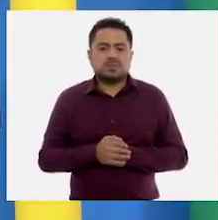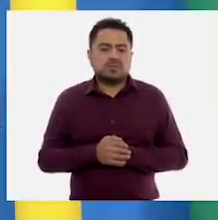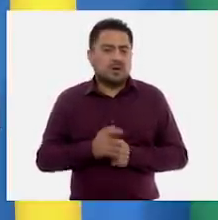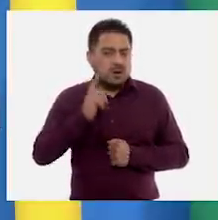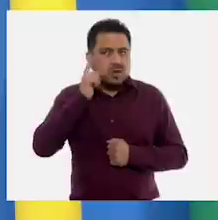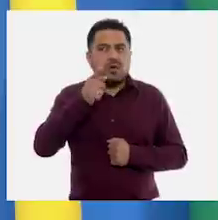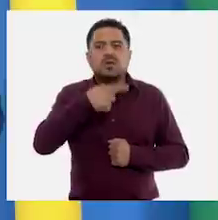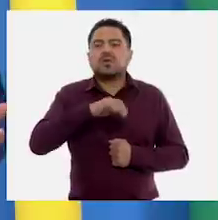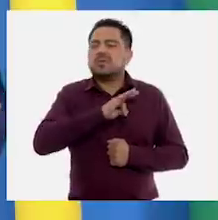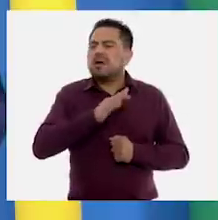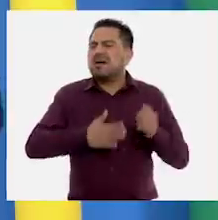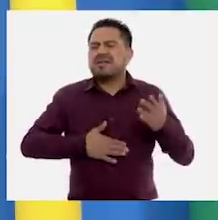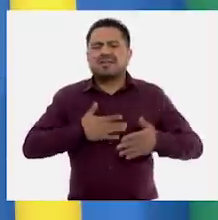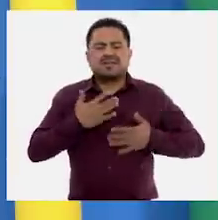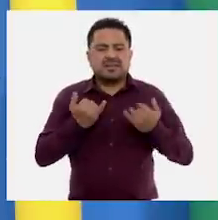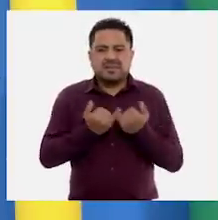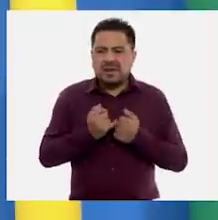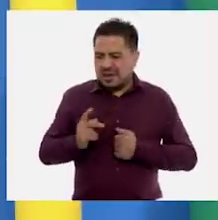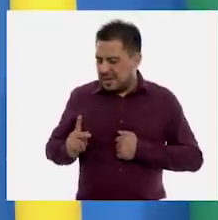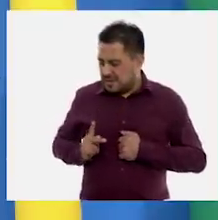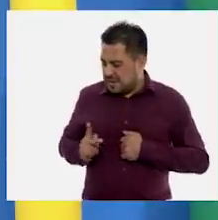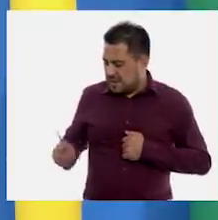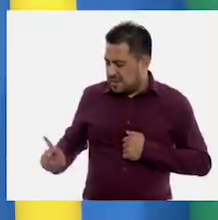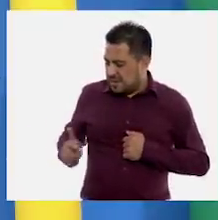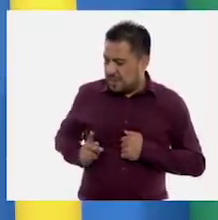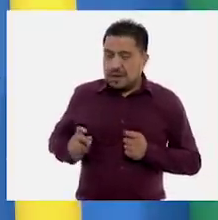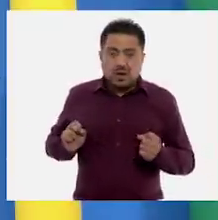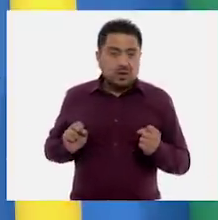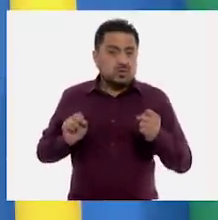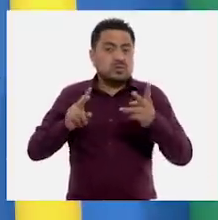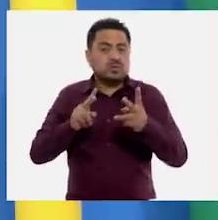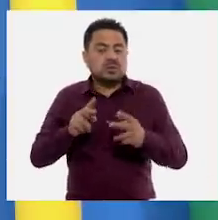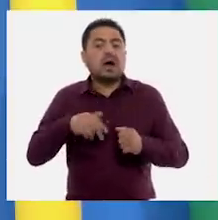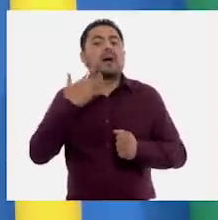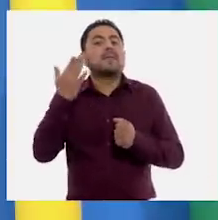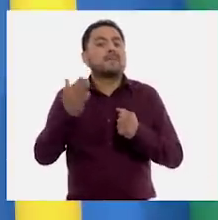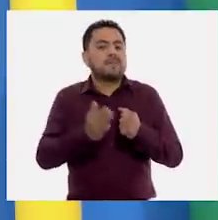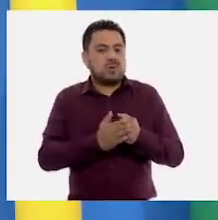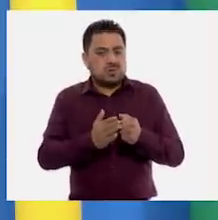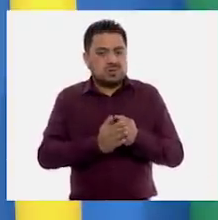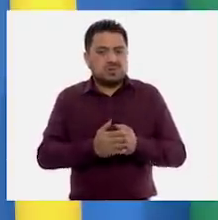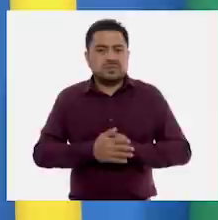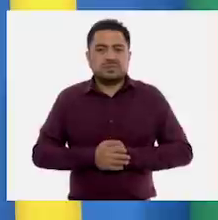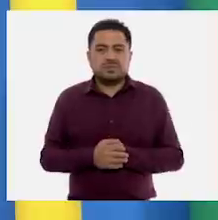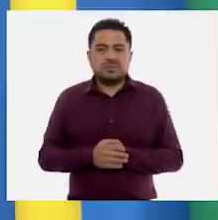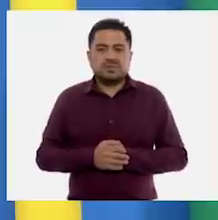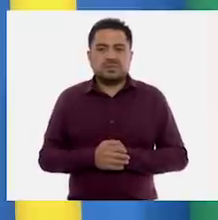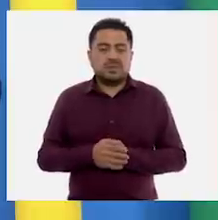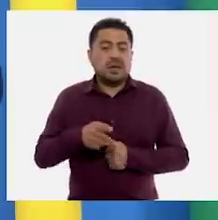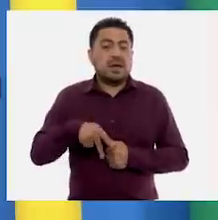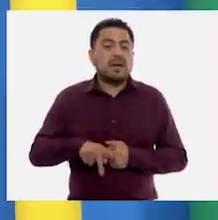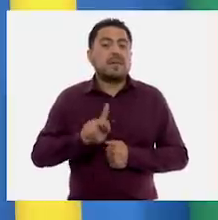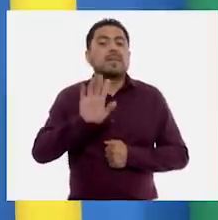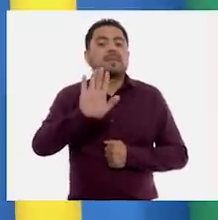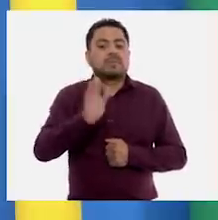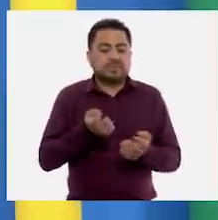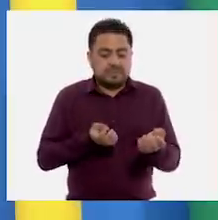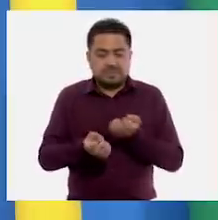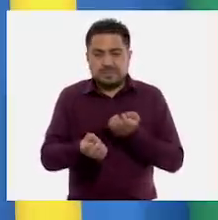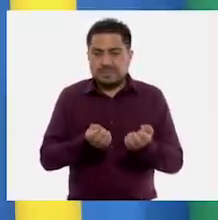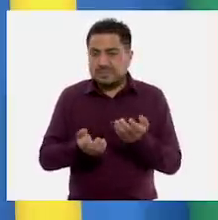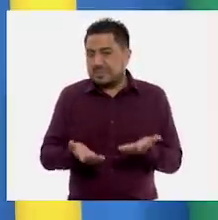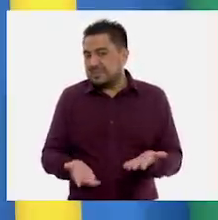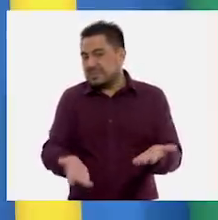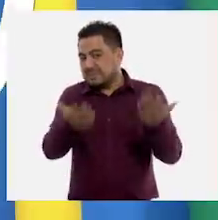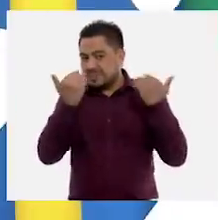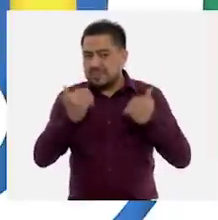Espero que lo hayan disfrutado tanto como nosotros. Nos vemos y hasta la próxima. Pero antes, vamos a movernos un